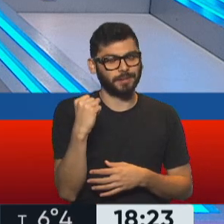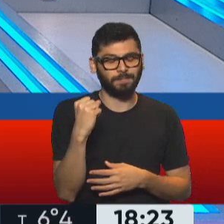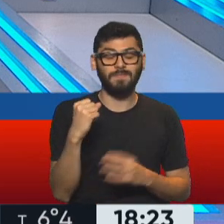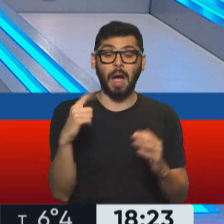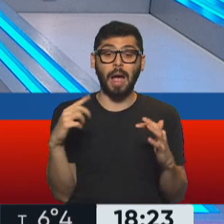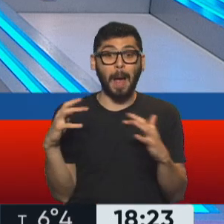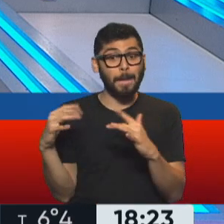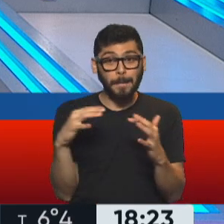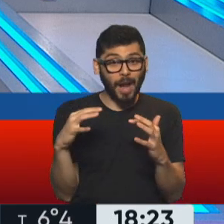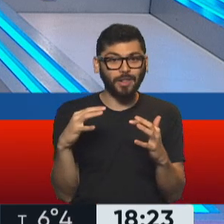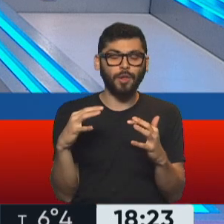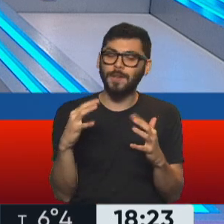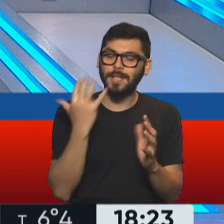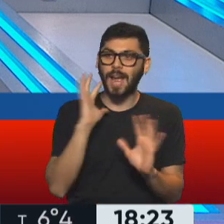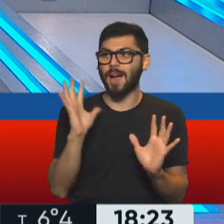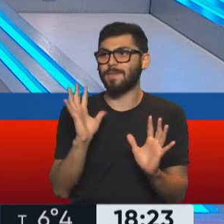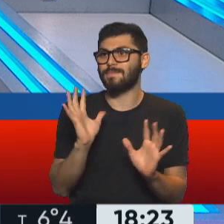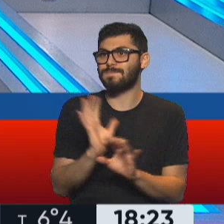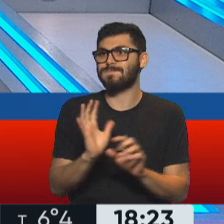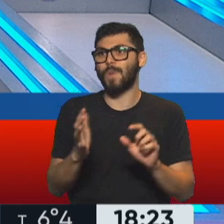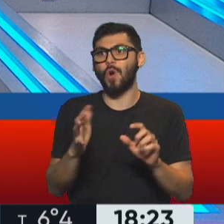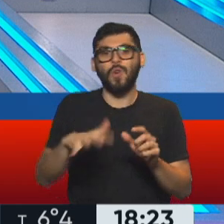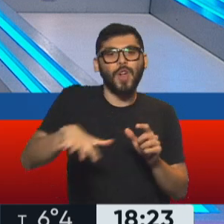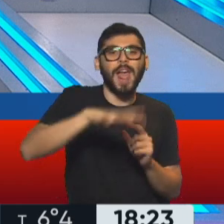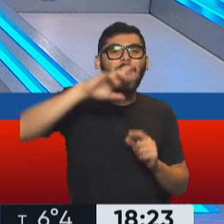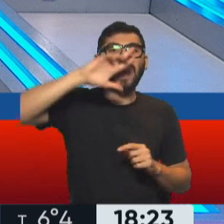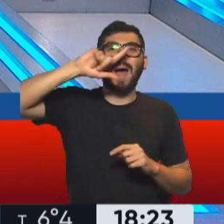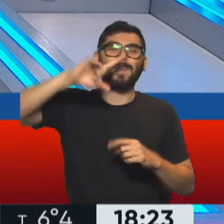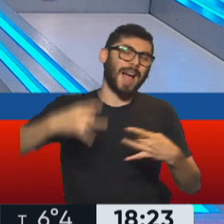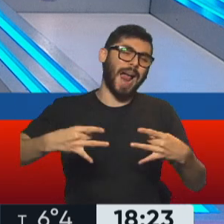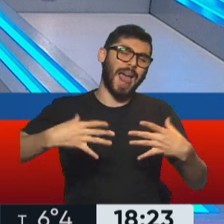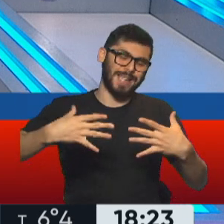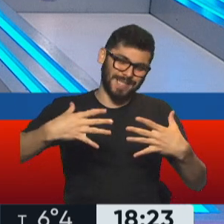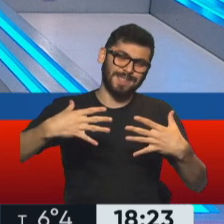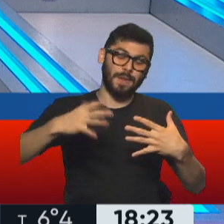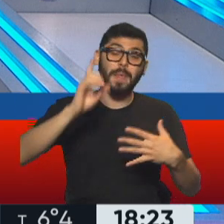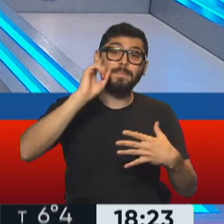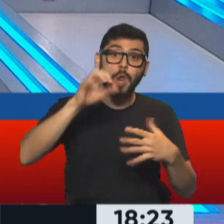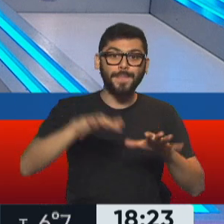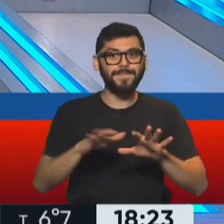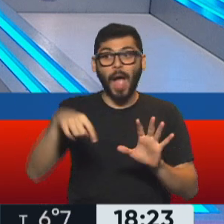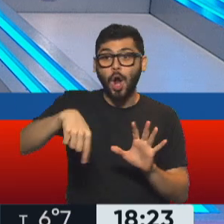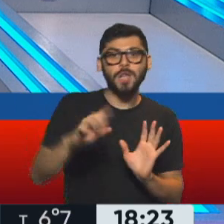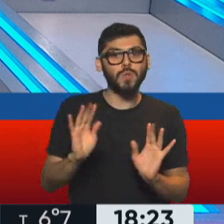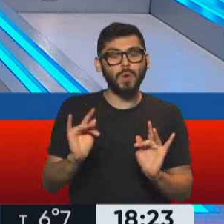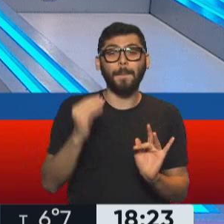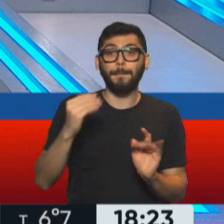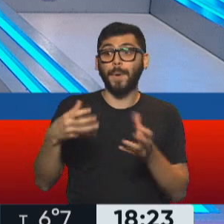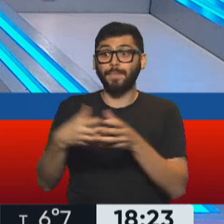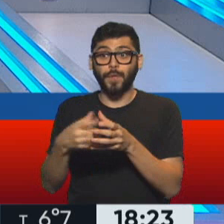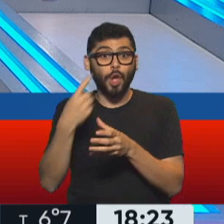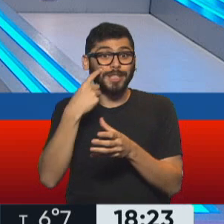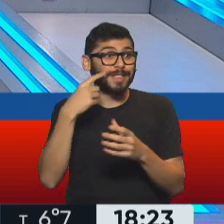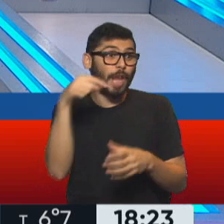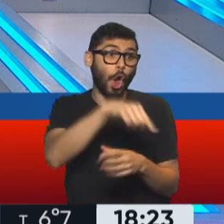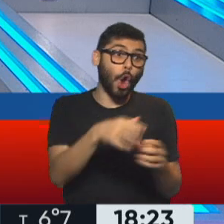que ya está denominado como el clásico del Río de la Plata, pero que además tiene una actualidad complicada porque los protagonistas se conocen bien,